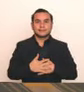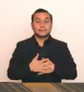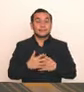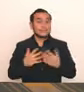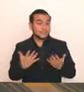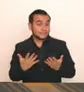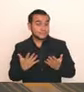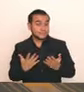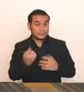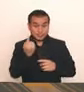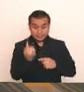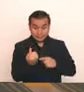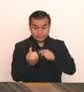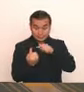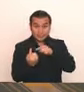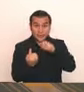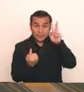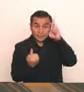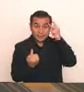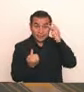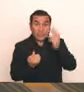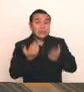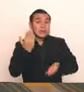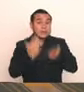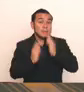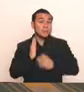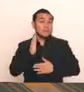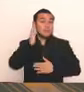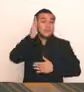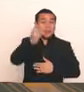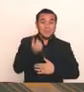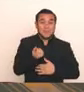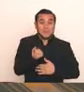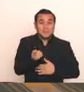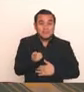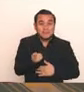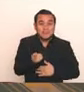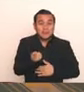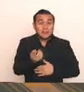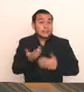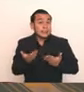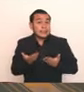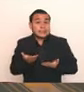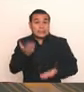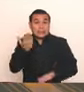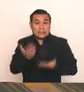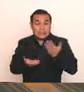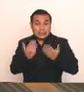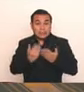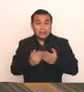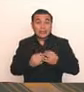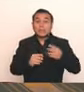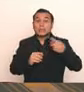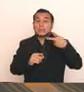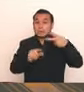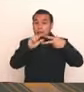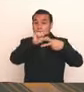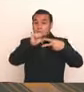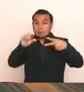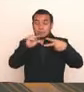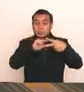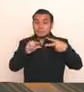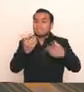ese pudiera ser nuestro futuro un futuro muy cercano tal vez tan cercano como algunas semanas